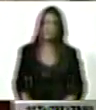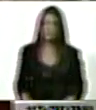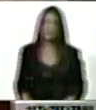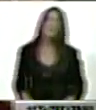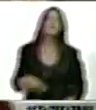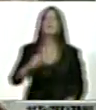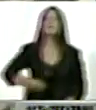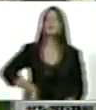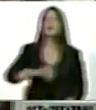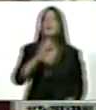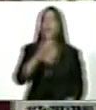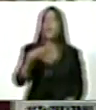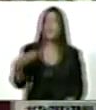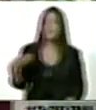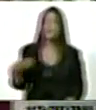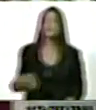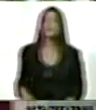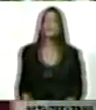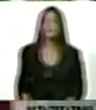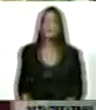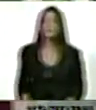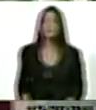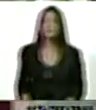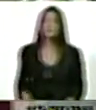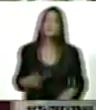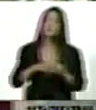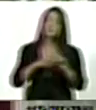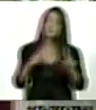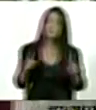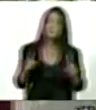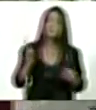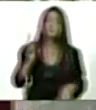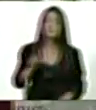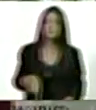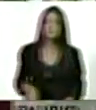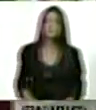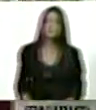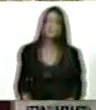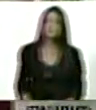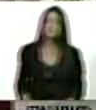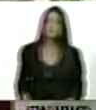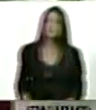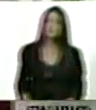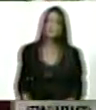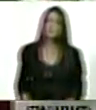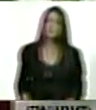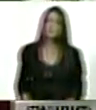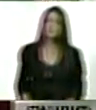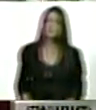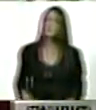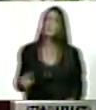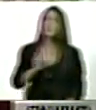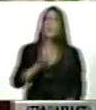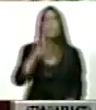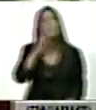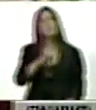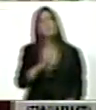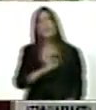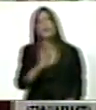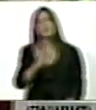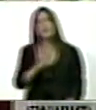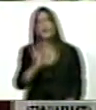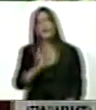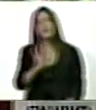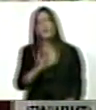del presidente Barack Obama. Sin embargo, al mismo tiempo, En los últimos tiempos no hemos visto ningún tipo